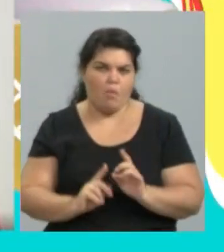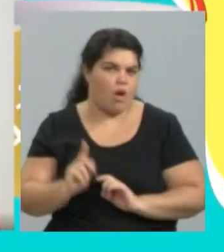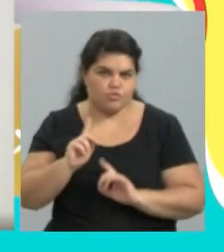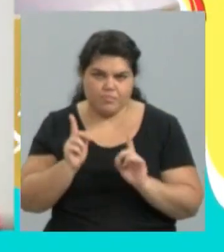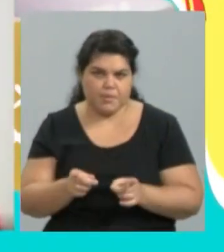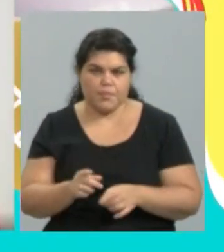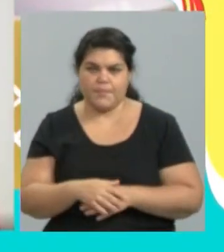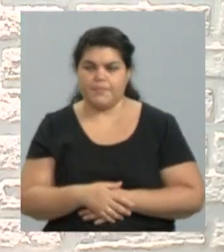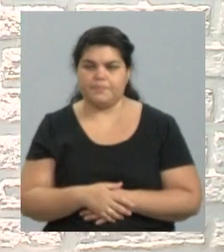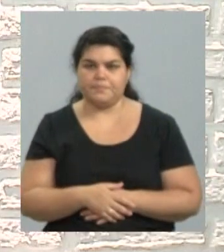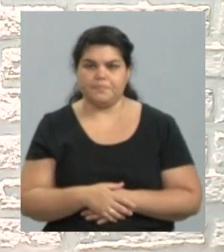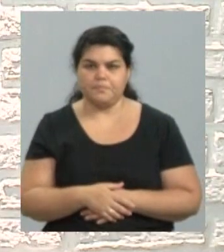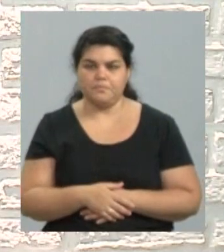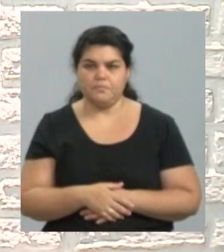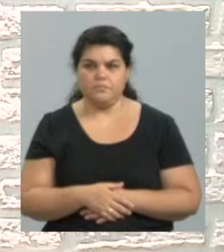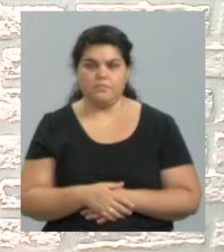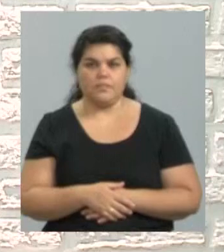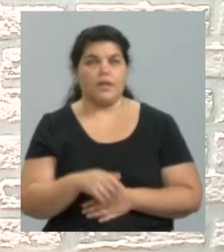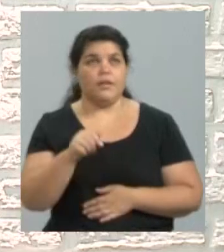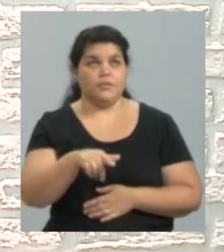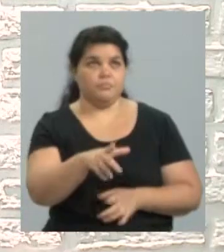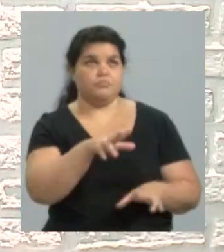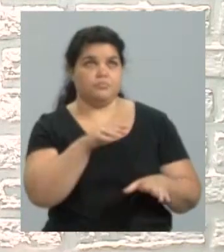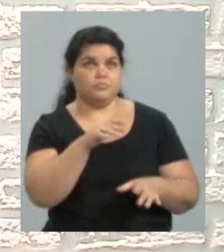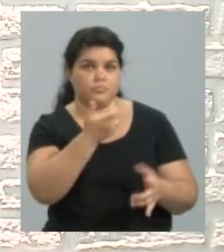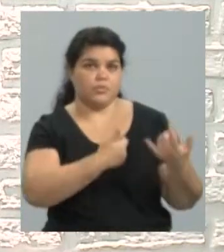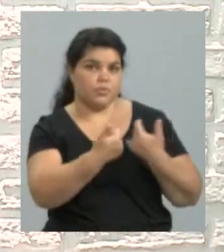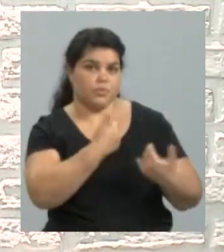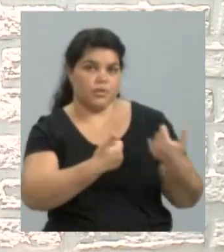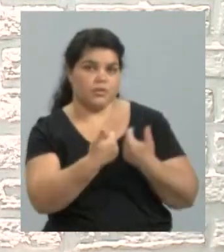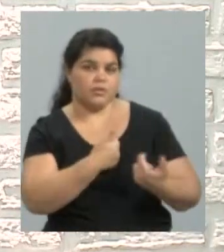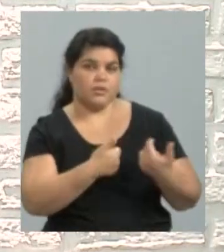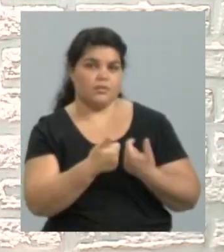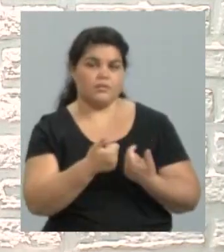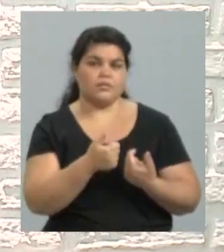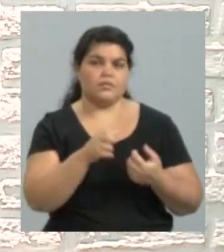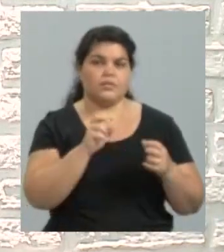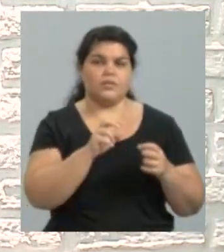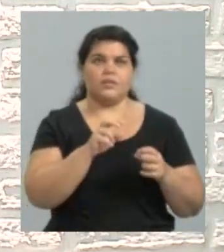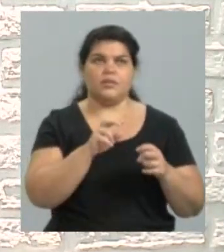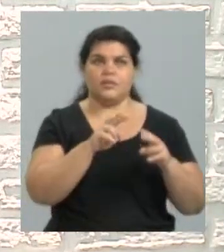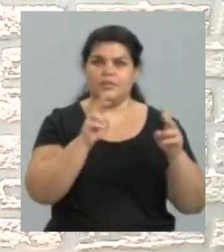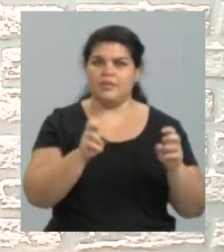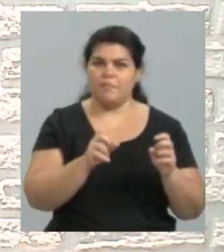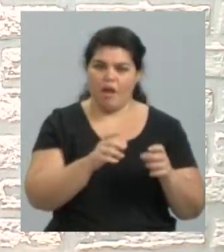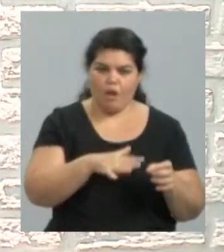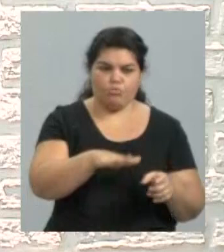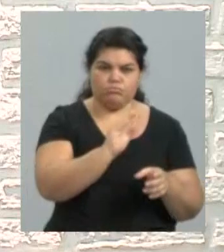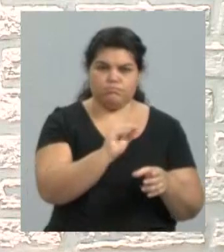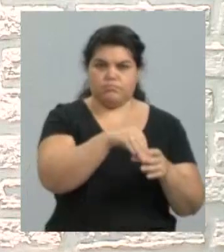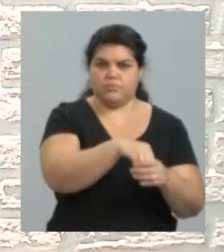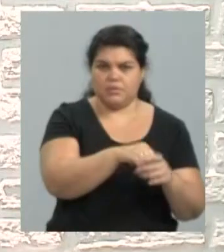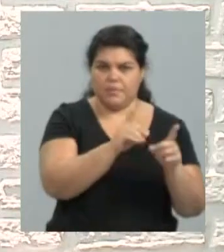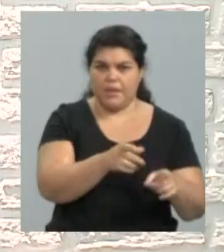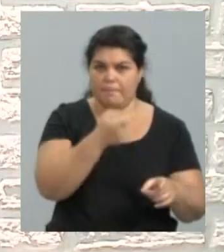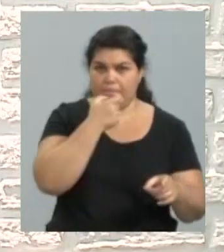los desafíos. Claro, la situación que contabas en estar en espacios nuevamente con el instituto, te quería llevar aquí en la provincia